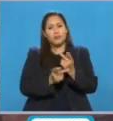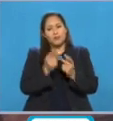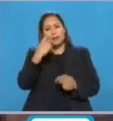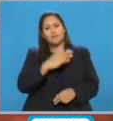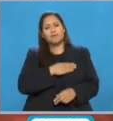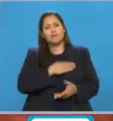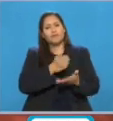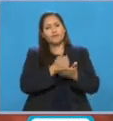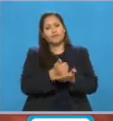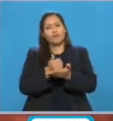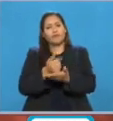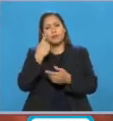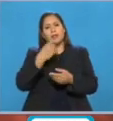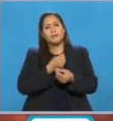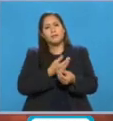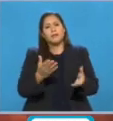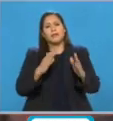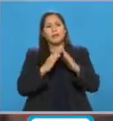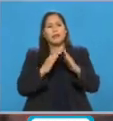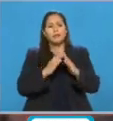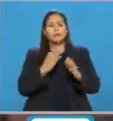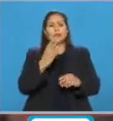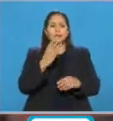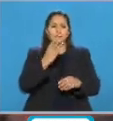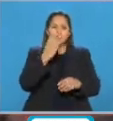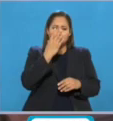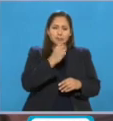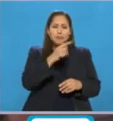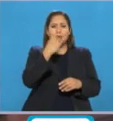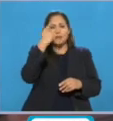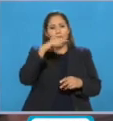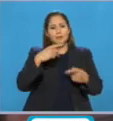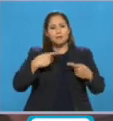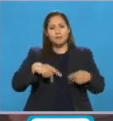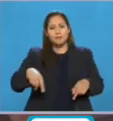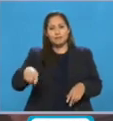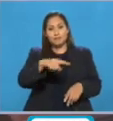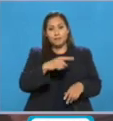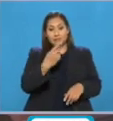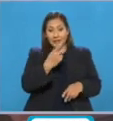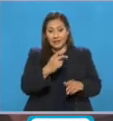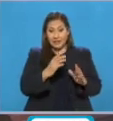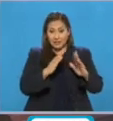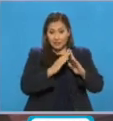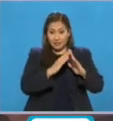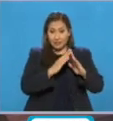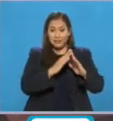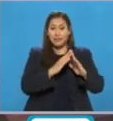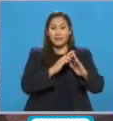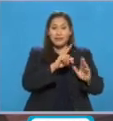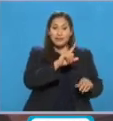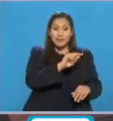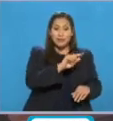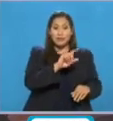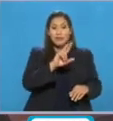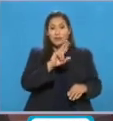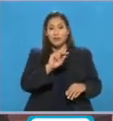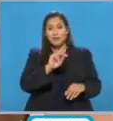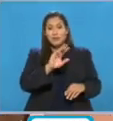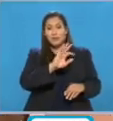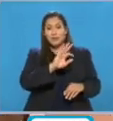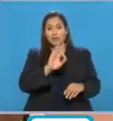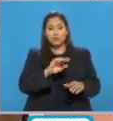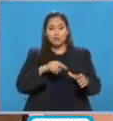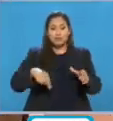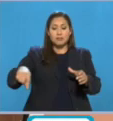brindar vivienda digna y decorosa a la población. Entonces, esos conjuntos tenían entre el 70 y 80% de área